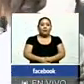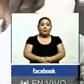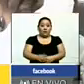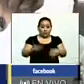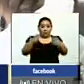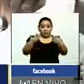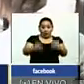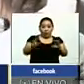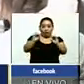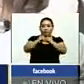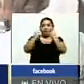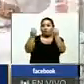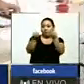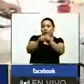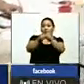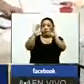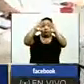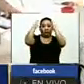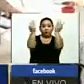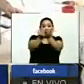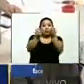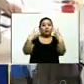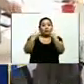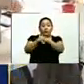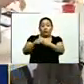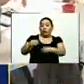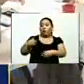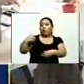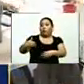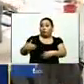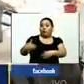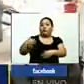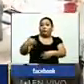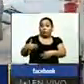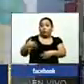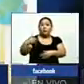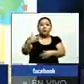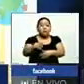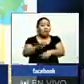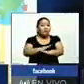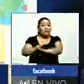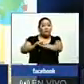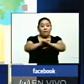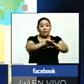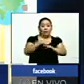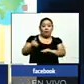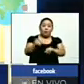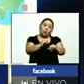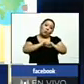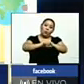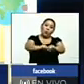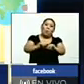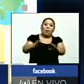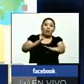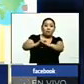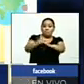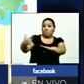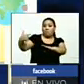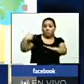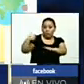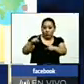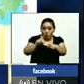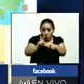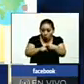Según la Organización Mundial de la Salud, cada año se evitan entre 2 y 3 millones de muertes al proveer protección contra enfermedades como